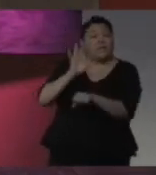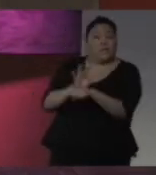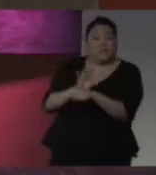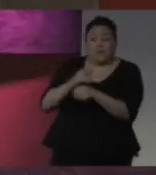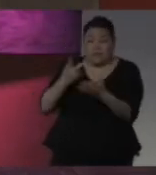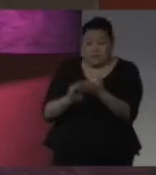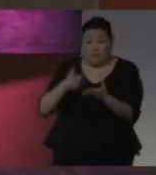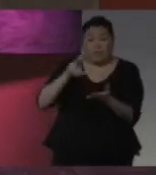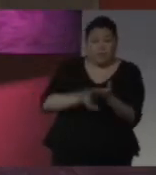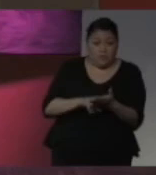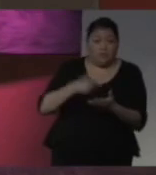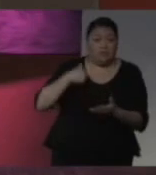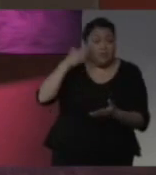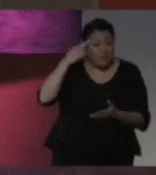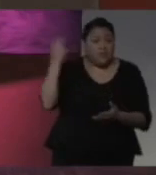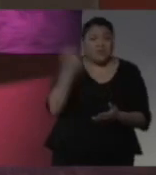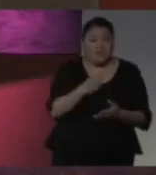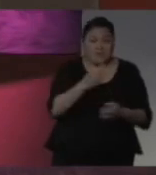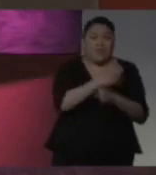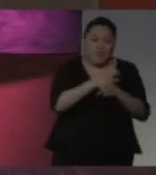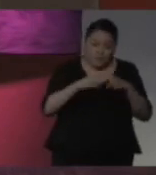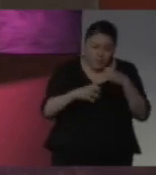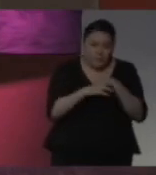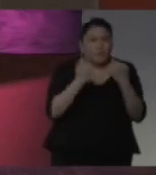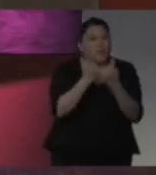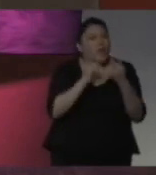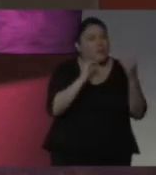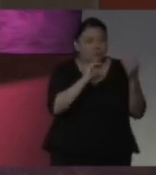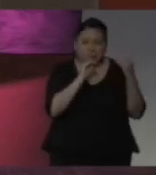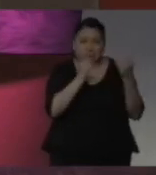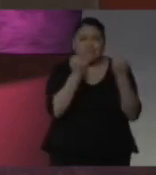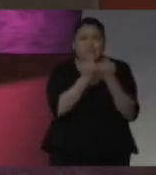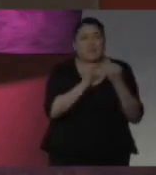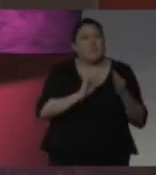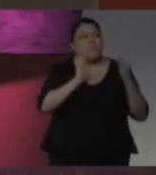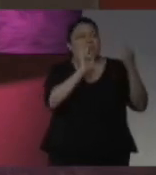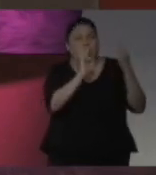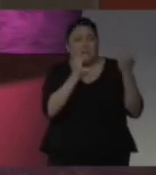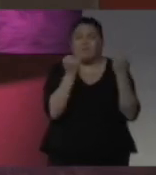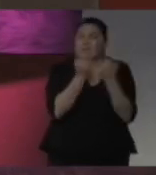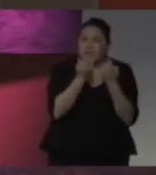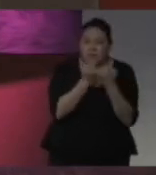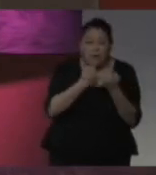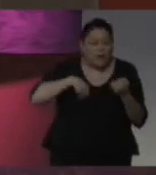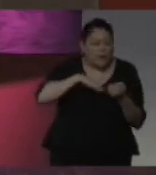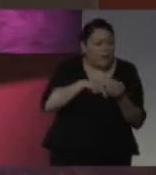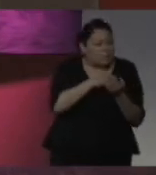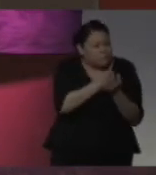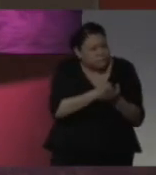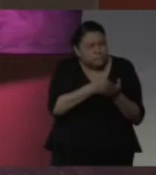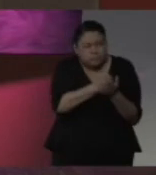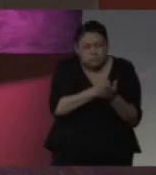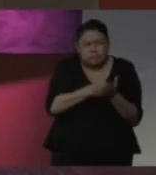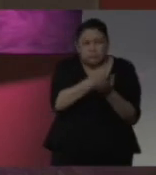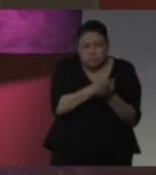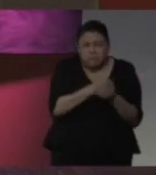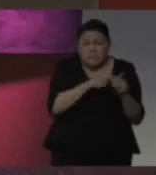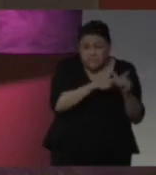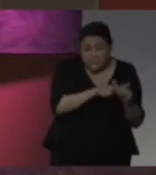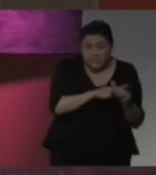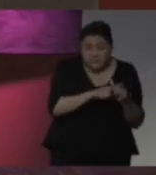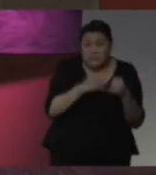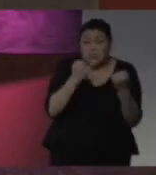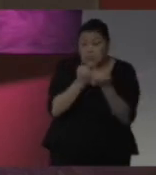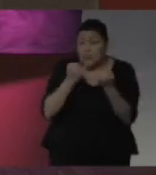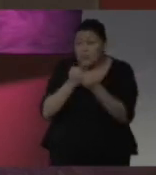lucha material, ¿no? Que eso es muy importante que sigamos conversando sobre